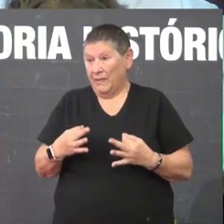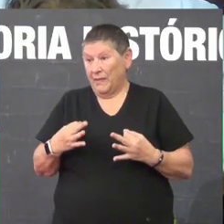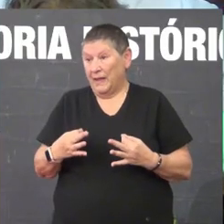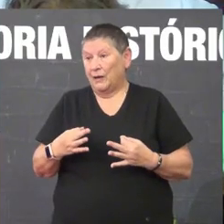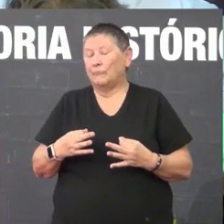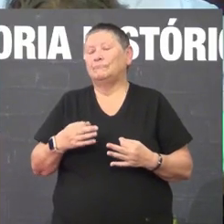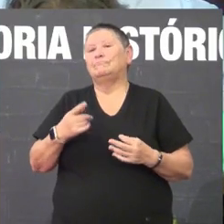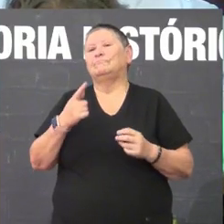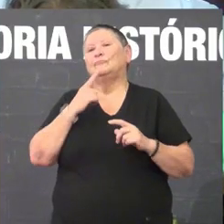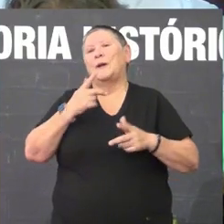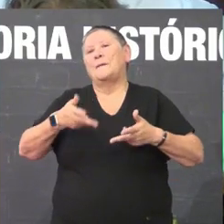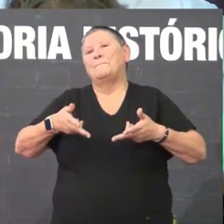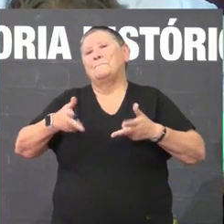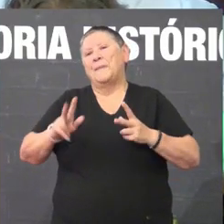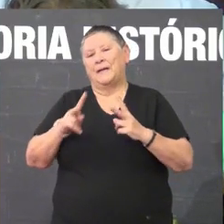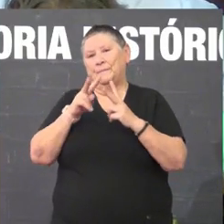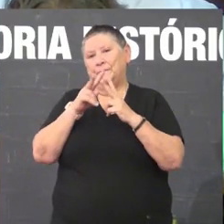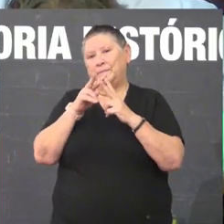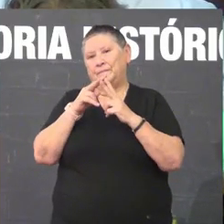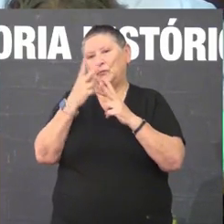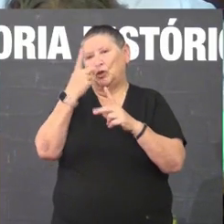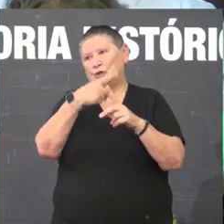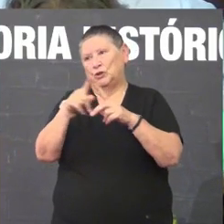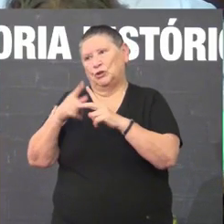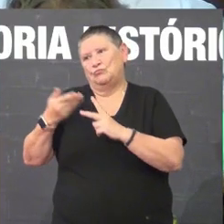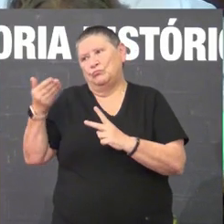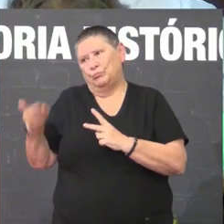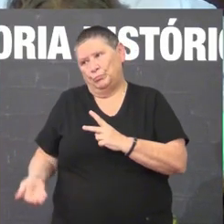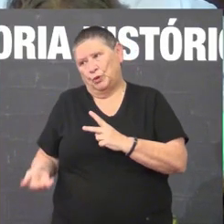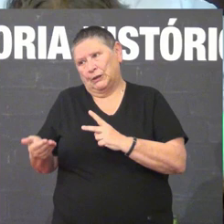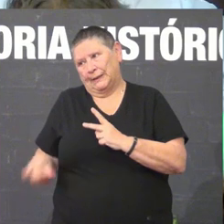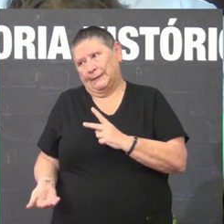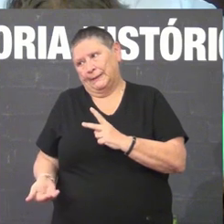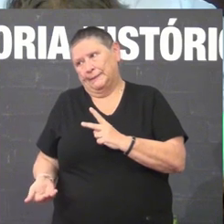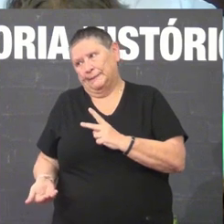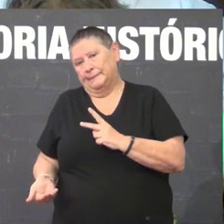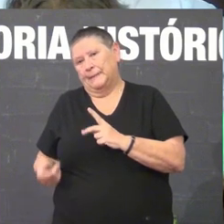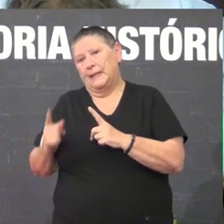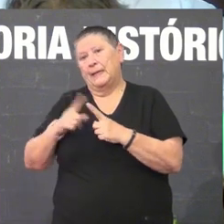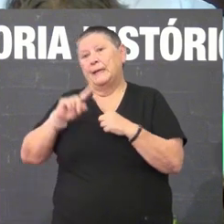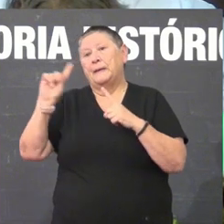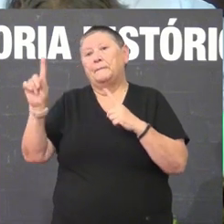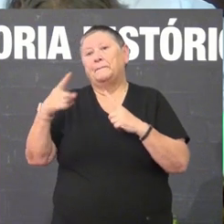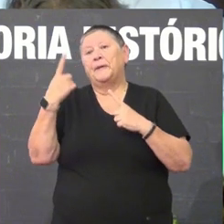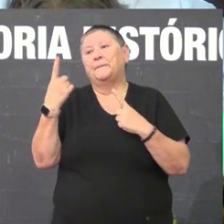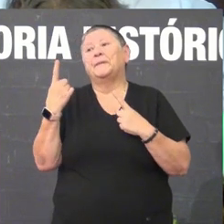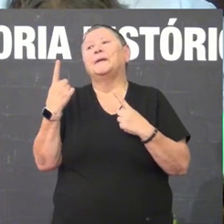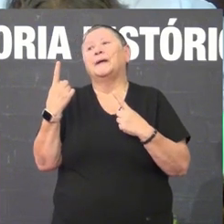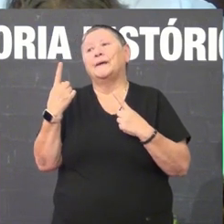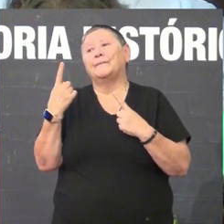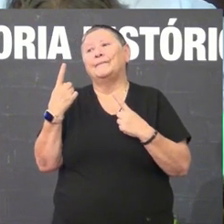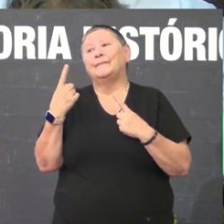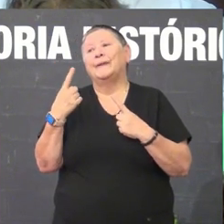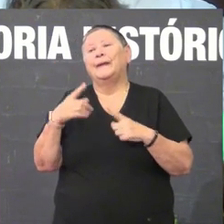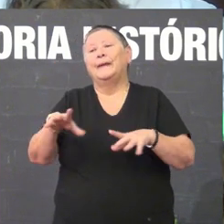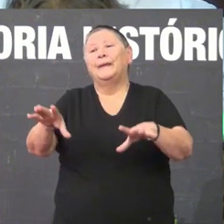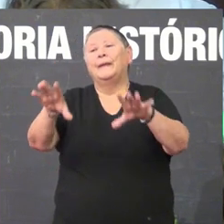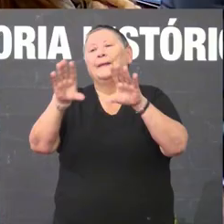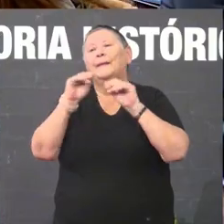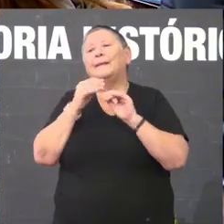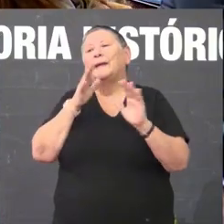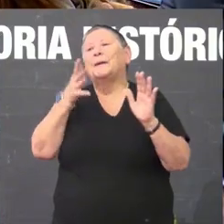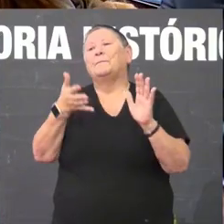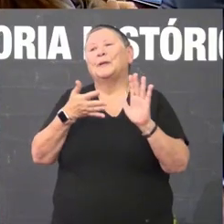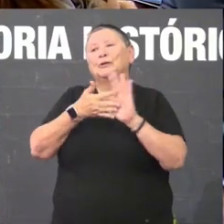permite al menos dos cosas que son muy importantes la primera es entender lo que ha sucedido en España incluido